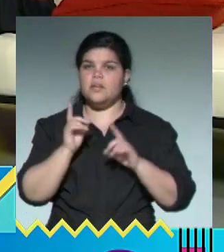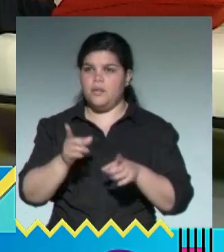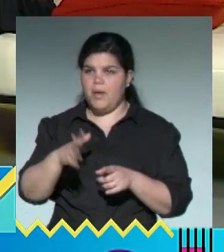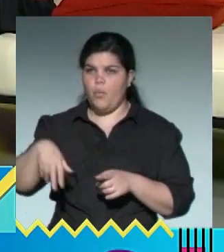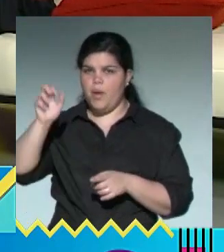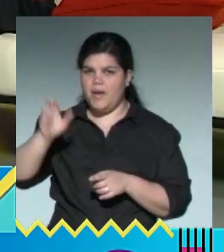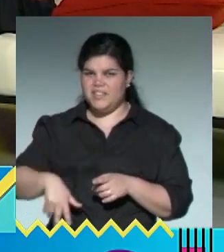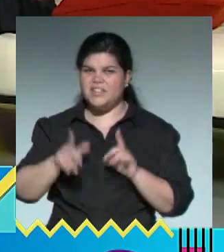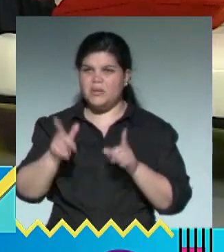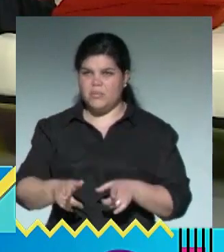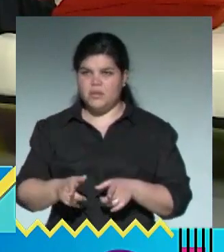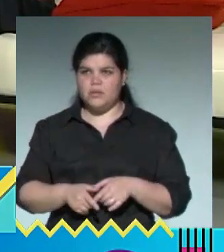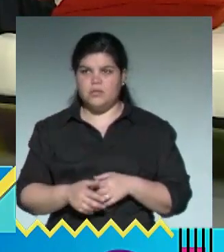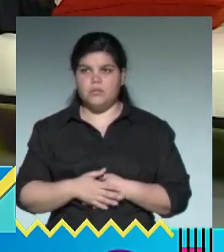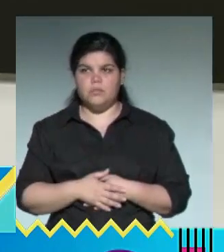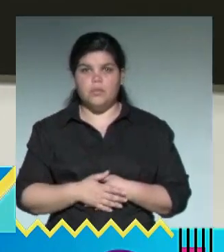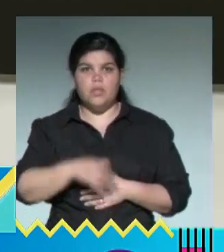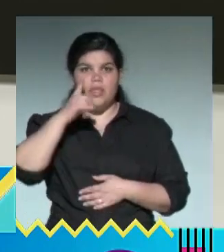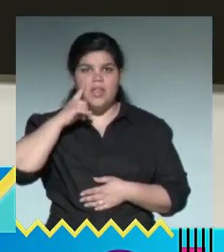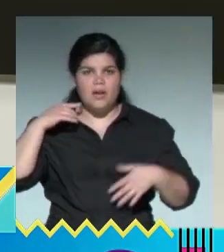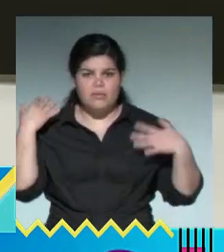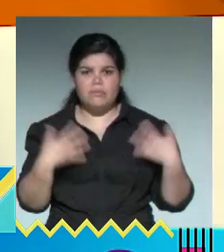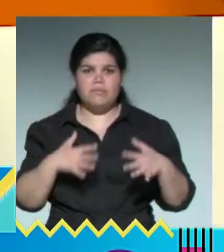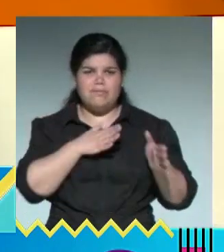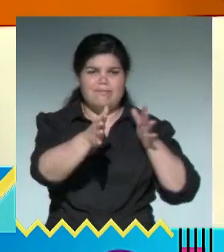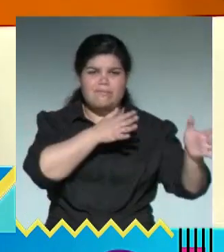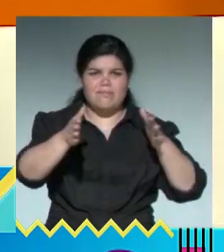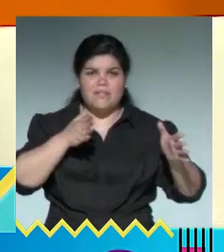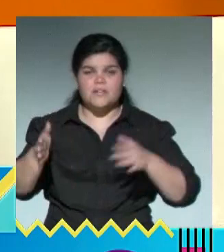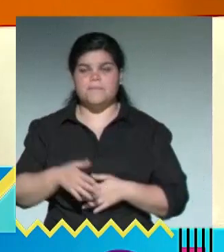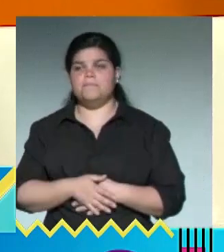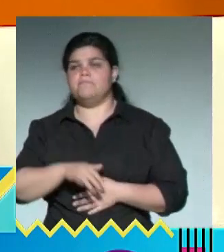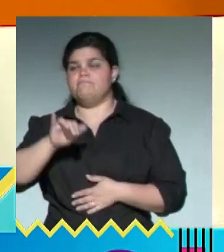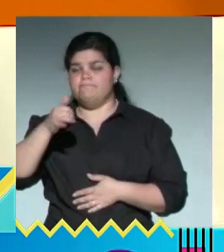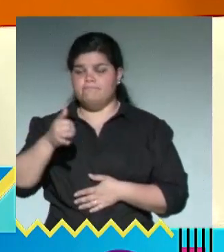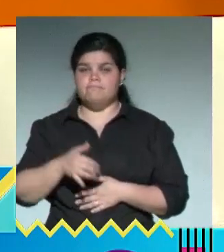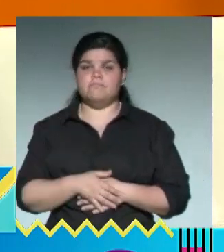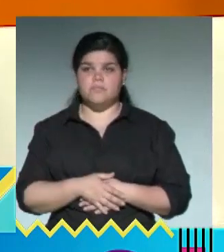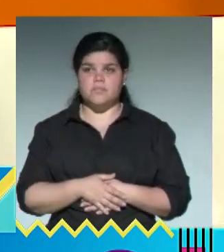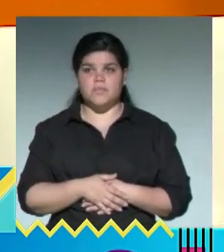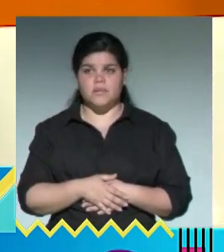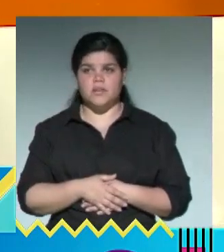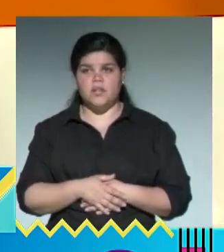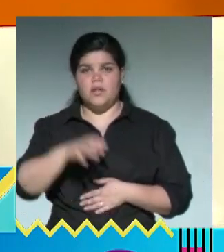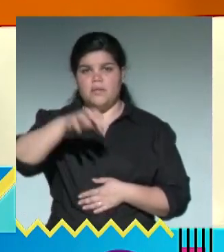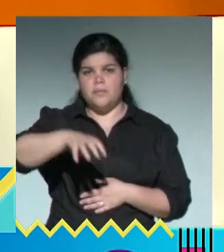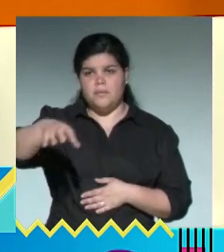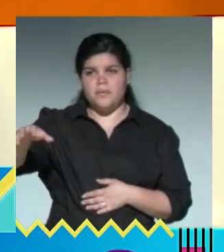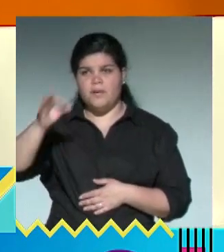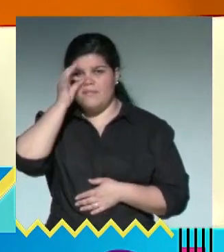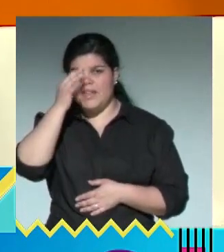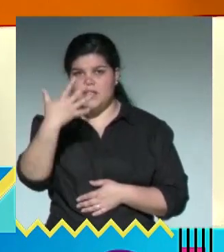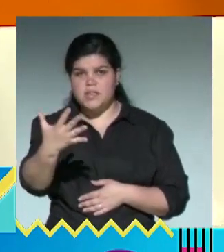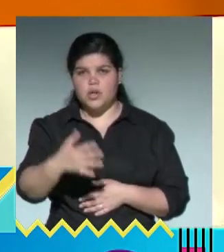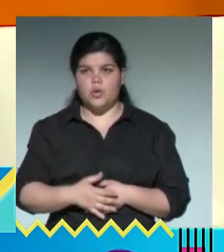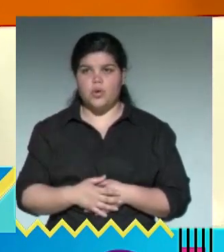Guaymallén, ¿no? Fue Sí. una jornada muy movida, ¿no? Fue una jornada muy movida, creo que casi 25 focos de incendio, entre los cuales hubo uno